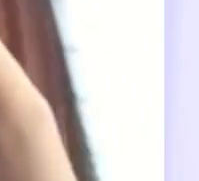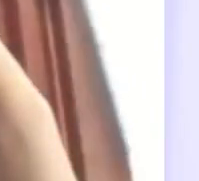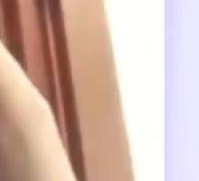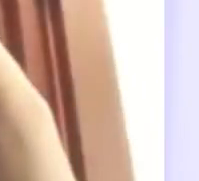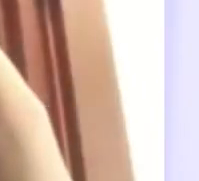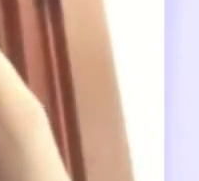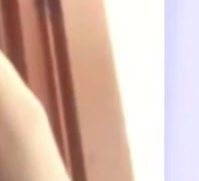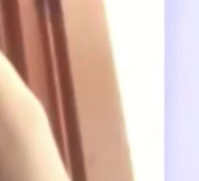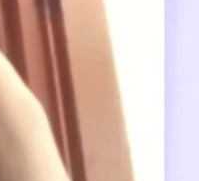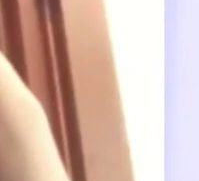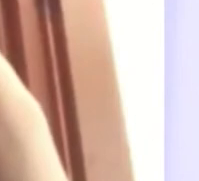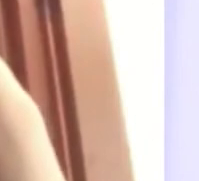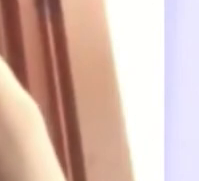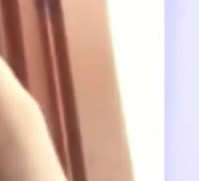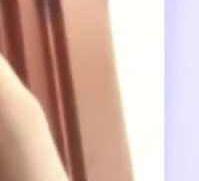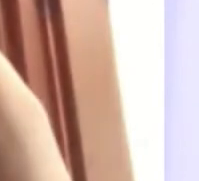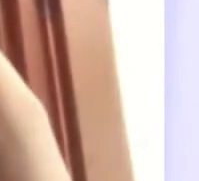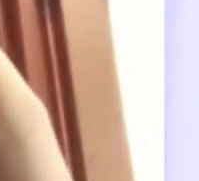Pues si te parece, Begoña,